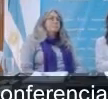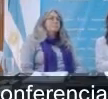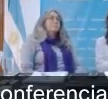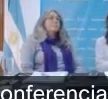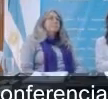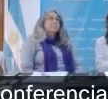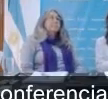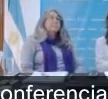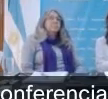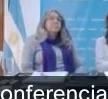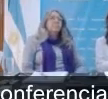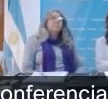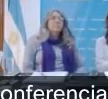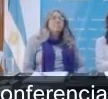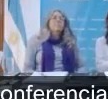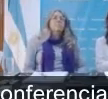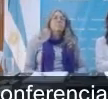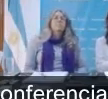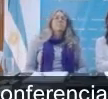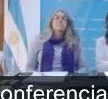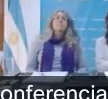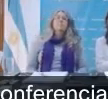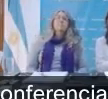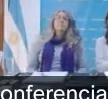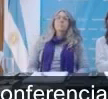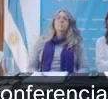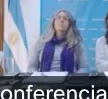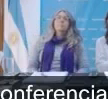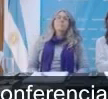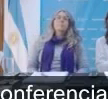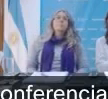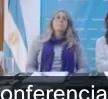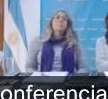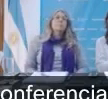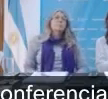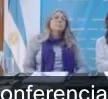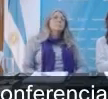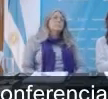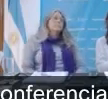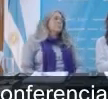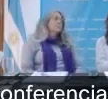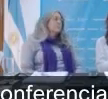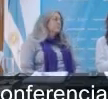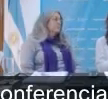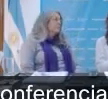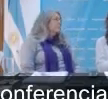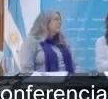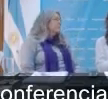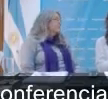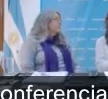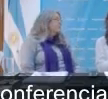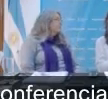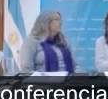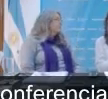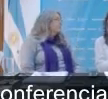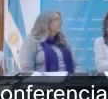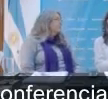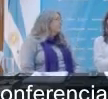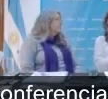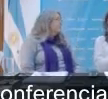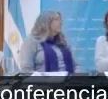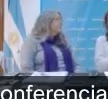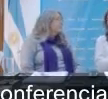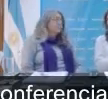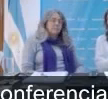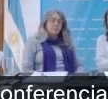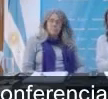las drogas, como la droga como un producto o un agente o una cosa mortalmente dañina, ¿no? Y recién Luciana